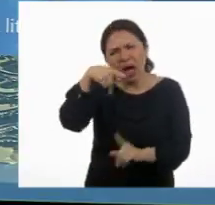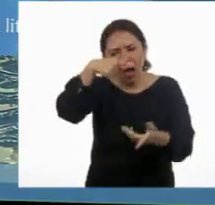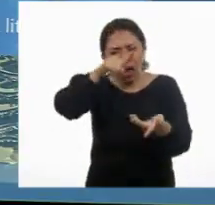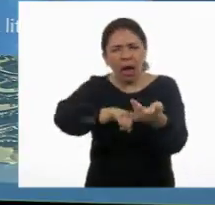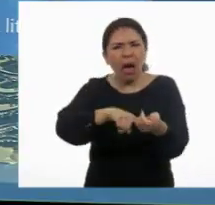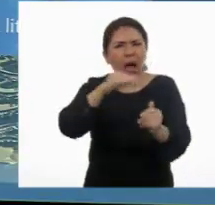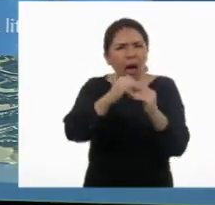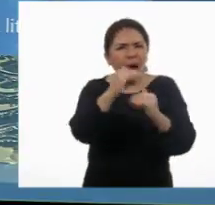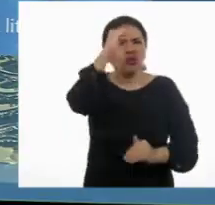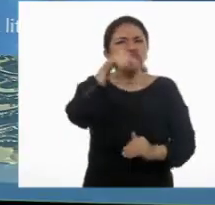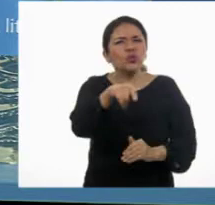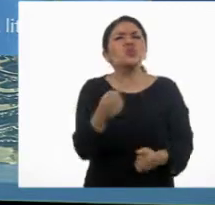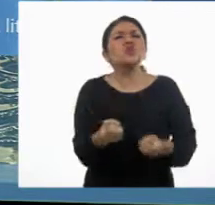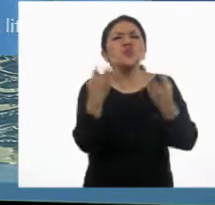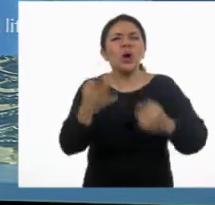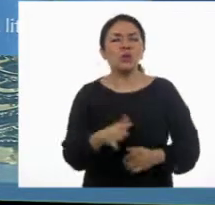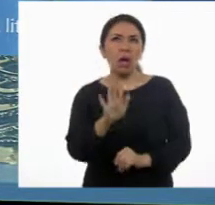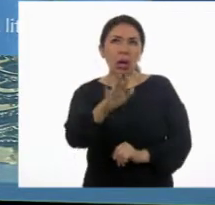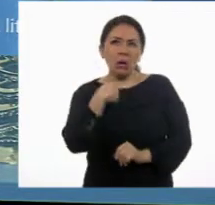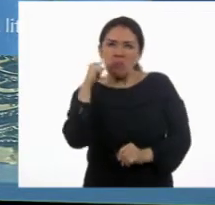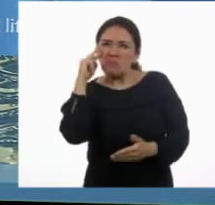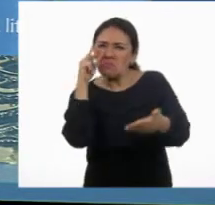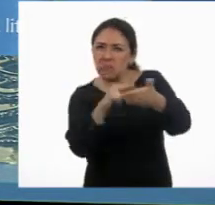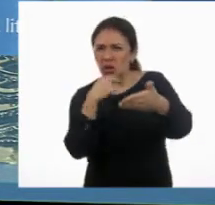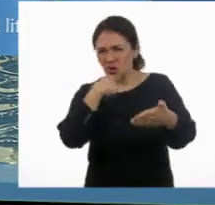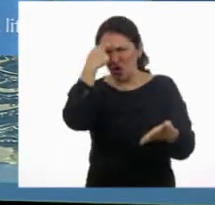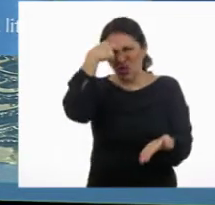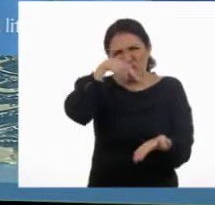tenga esta botella? Yo creo que son